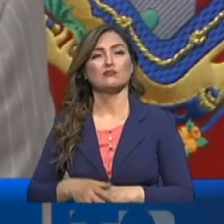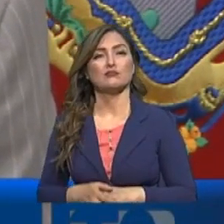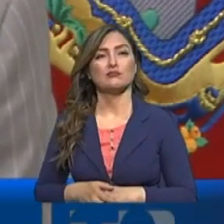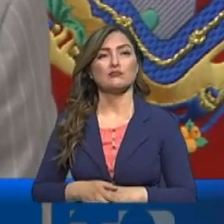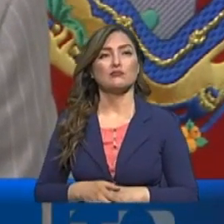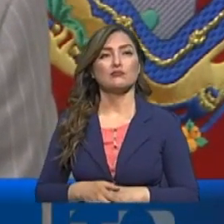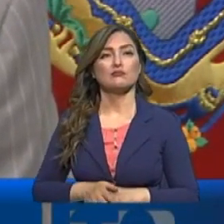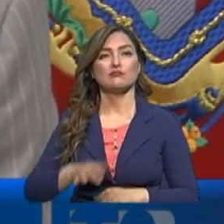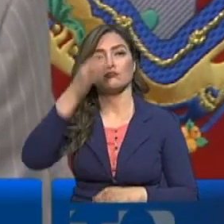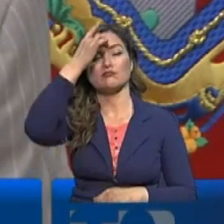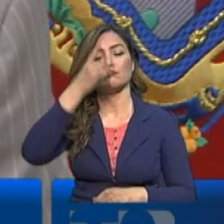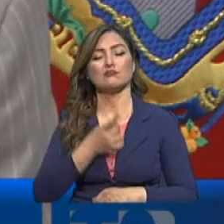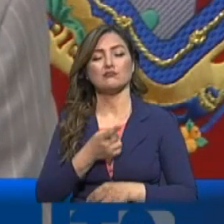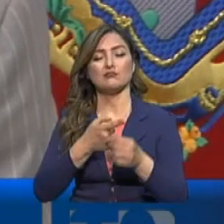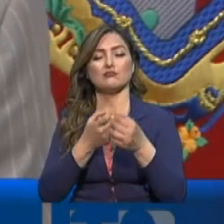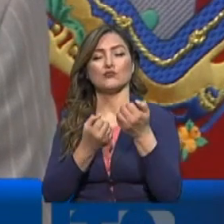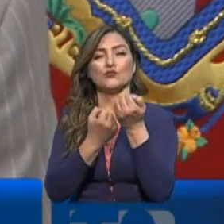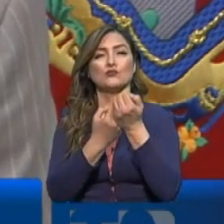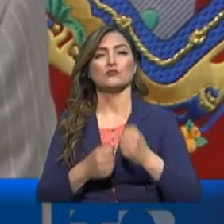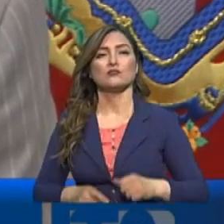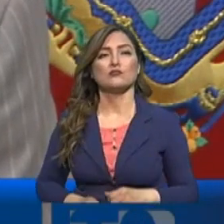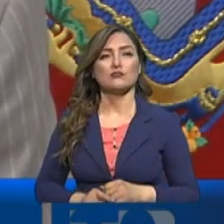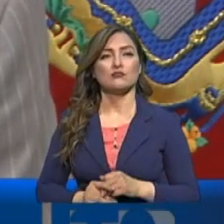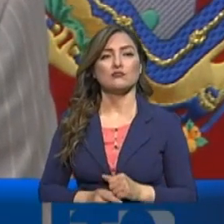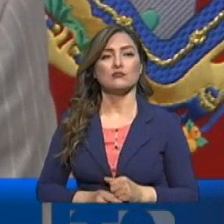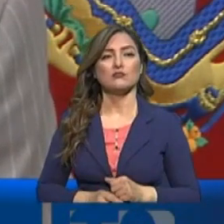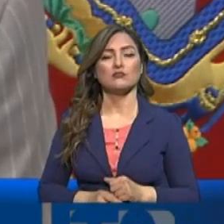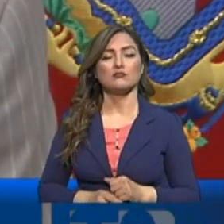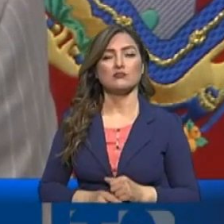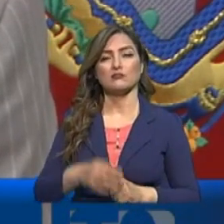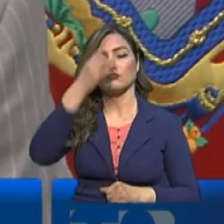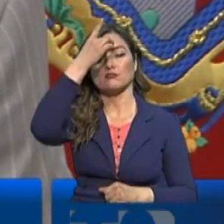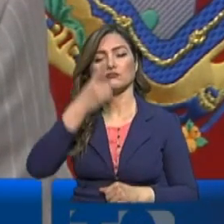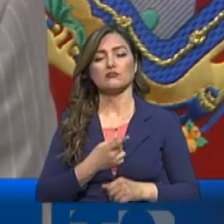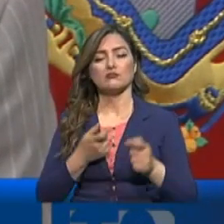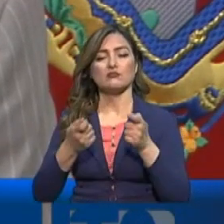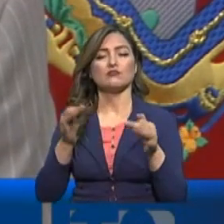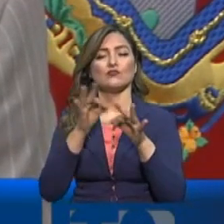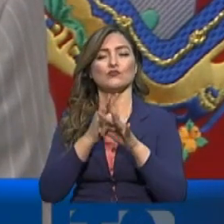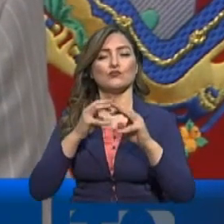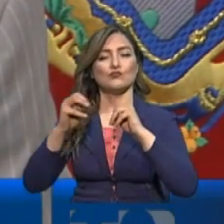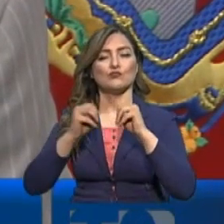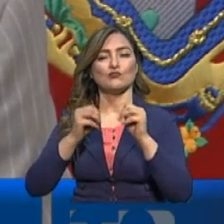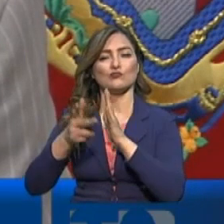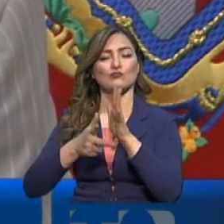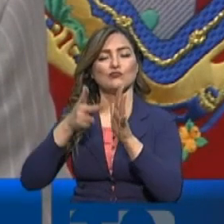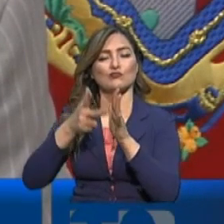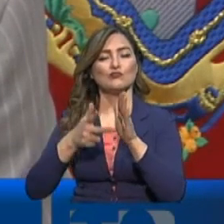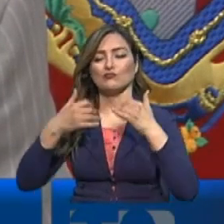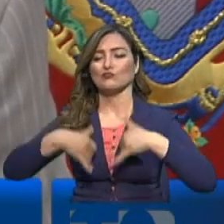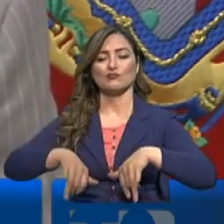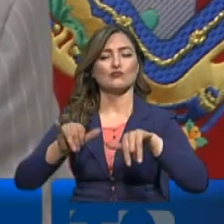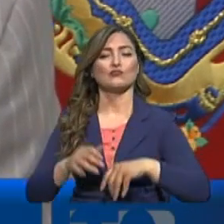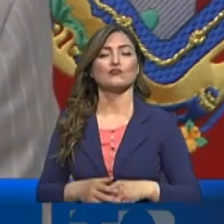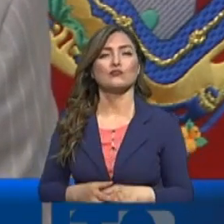su decisión es apoyar a Quito y una de sus decisiones es apoyar la operación del metro. Él quiere que se implemente cuanto antes